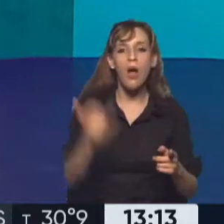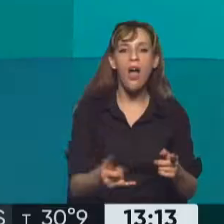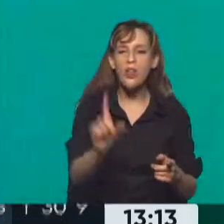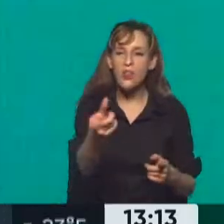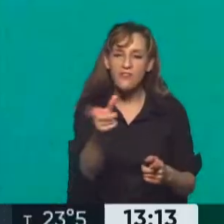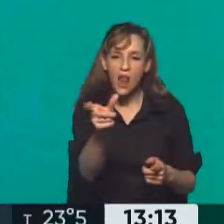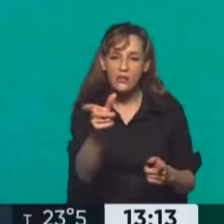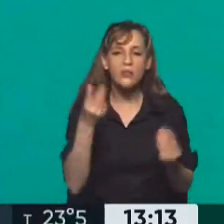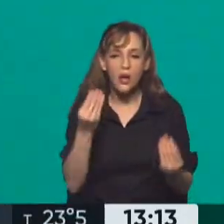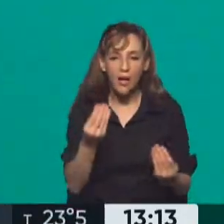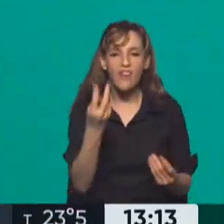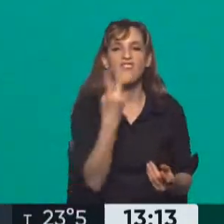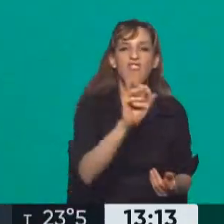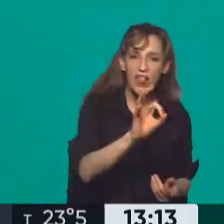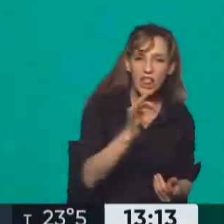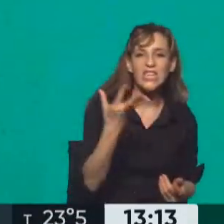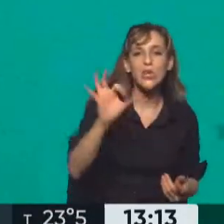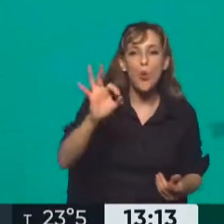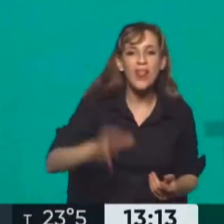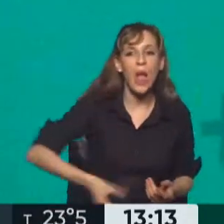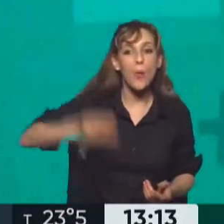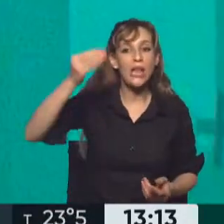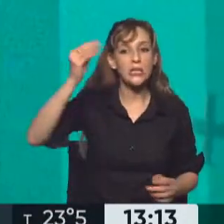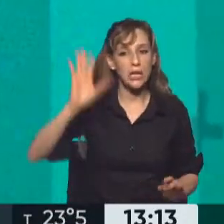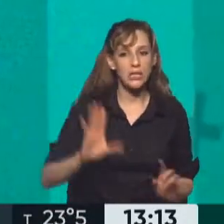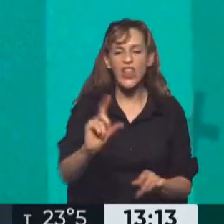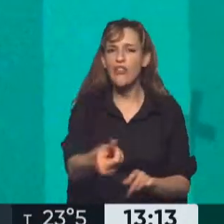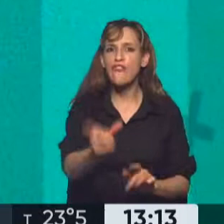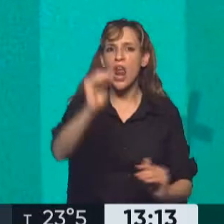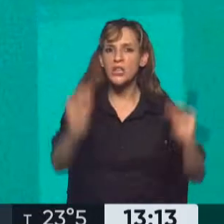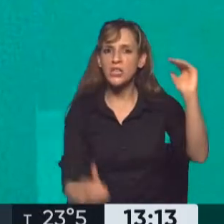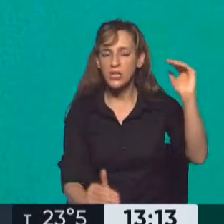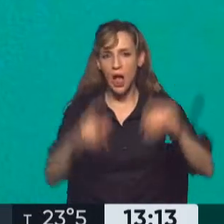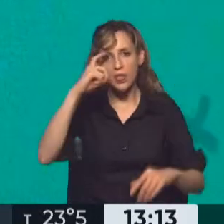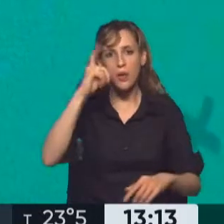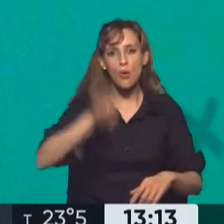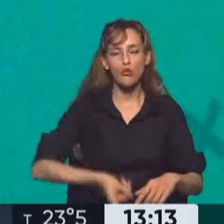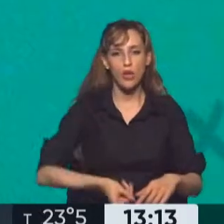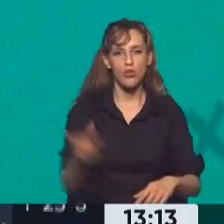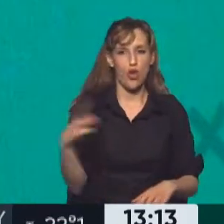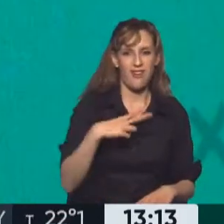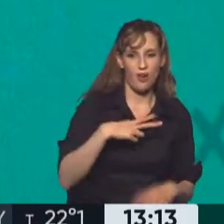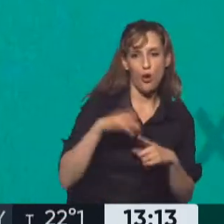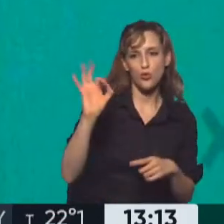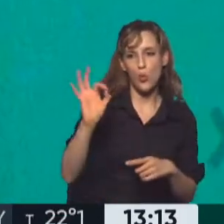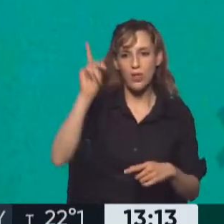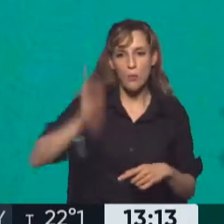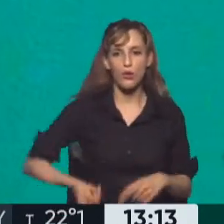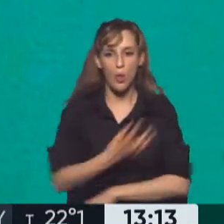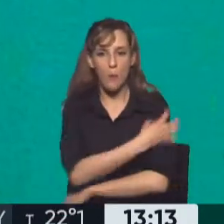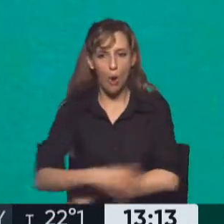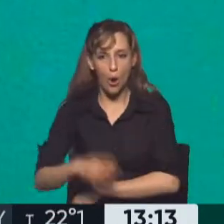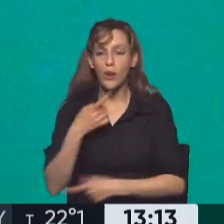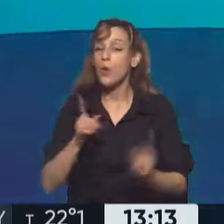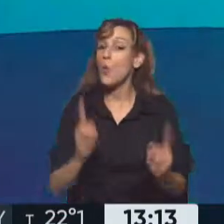entre 20 y 50 veces de distancia entre el 10% más rico y el 50% más pobre. Así